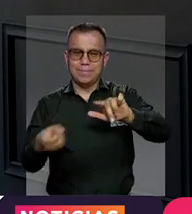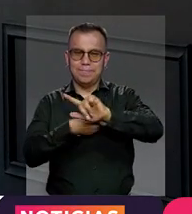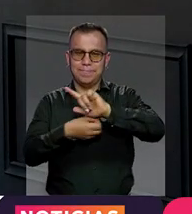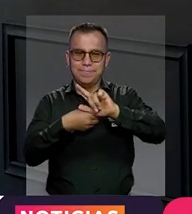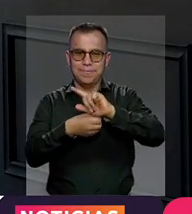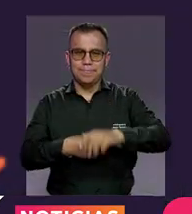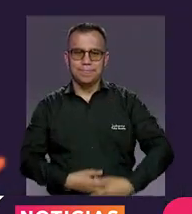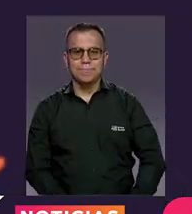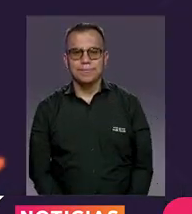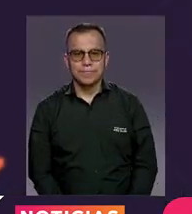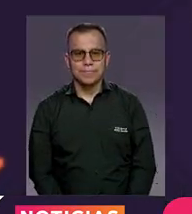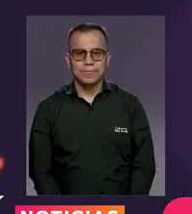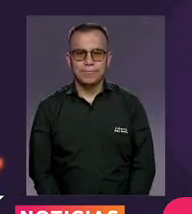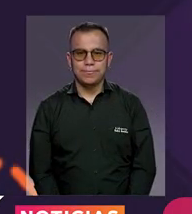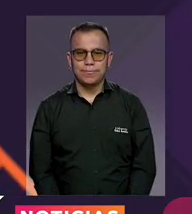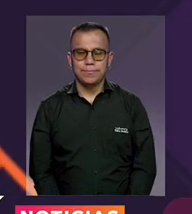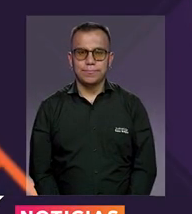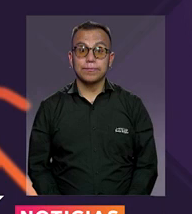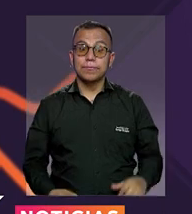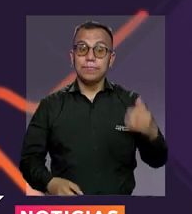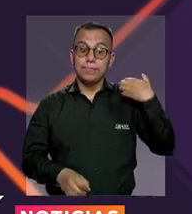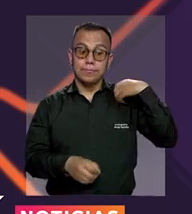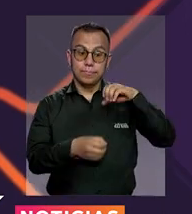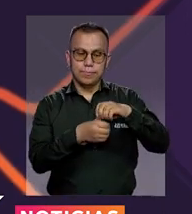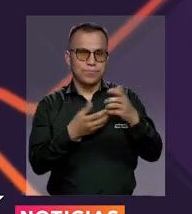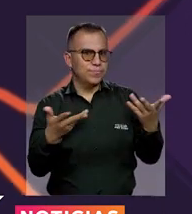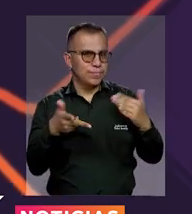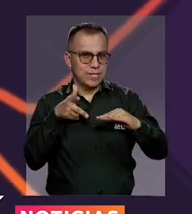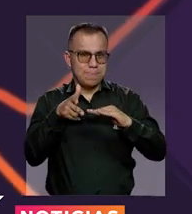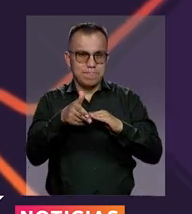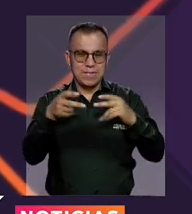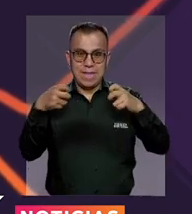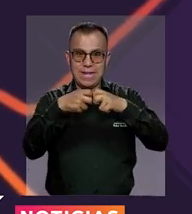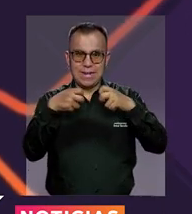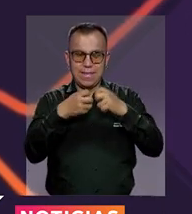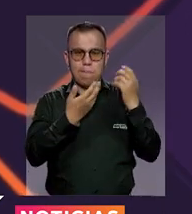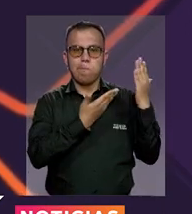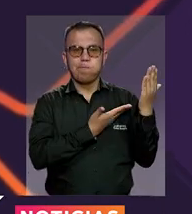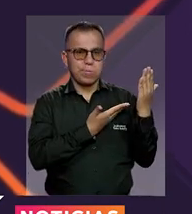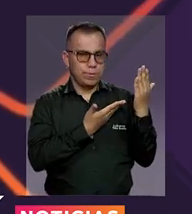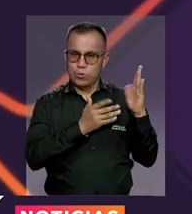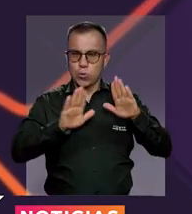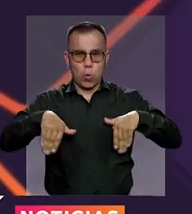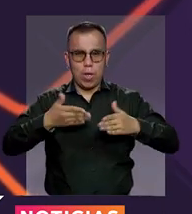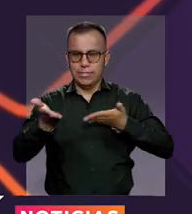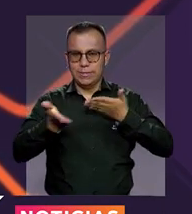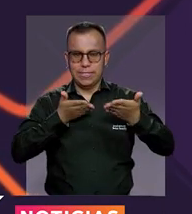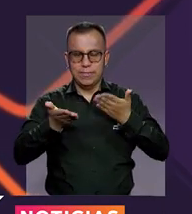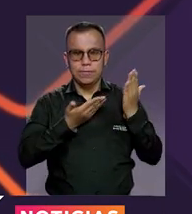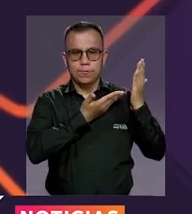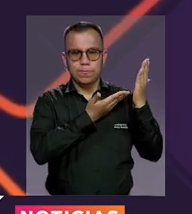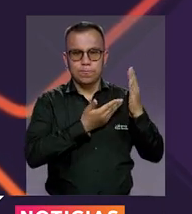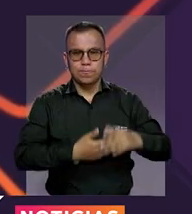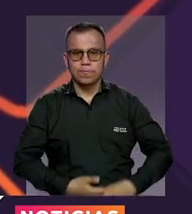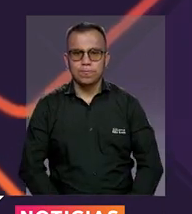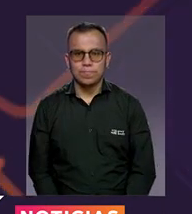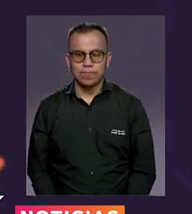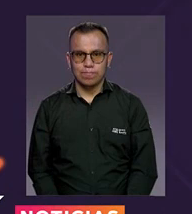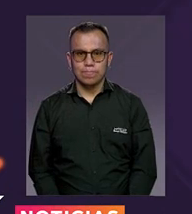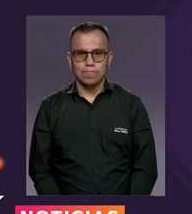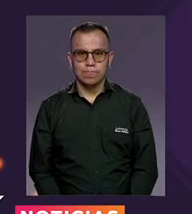ciudad. En Ciudad Bolívar habrá cortes de energía en los barrios La Pradera, María Cano y Sierra